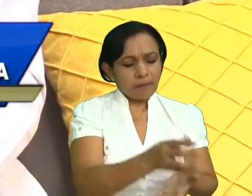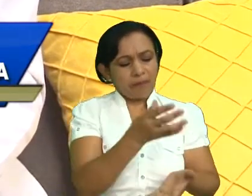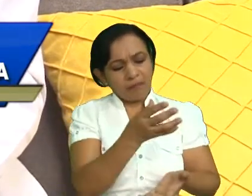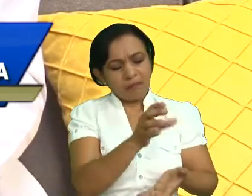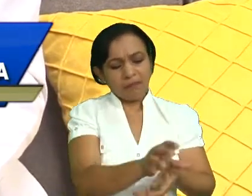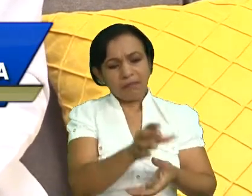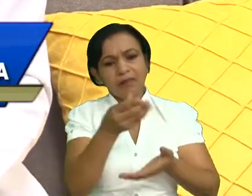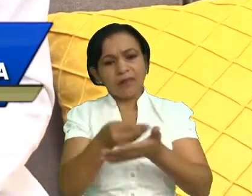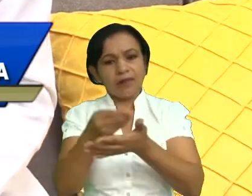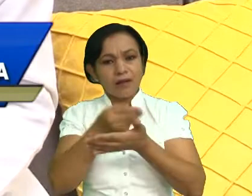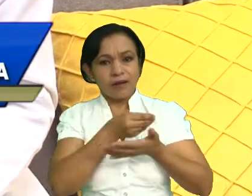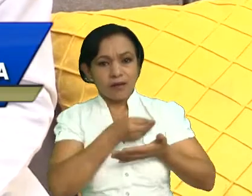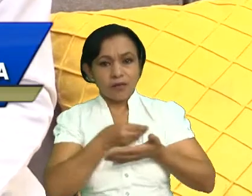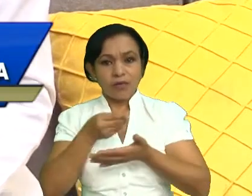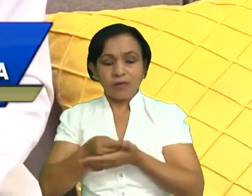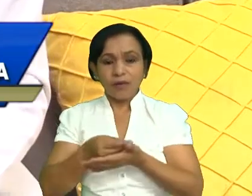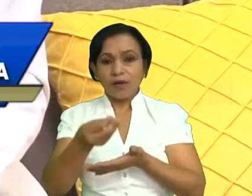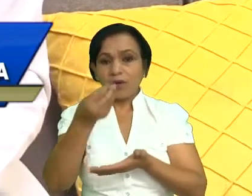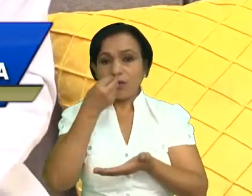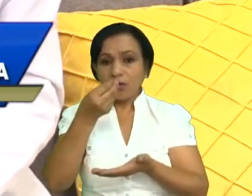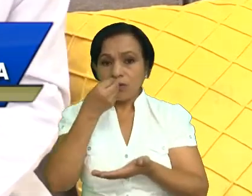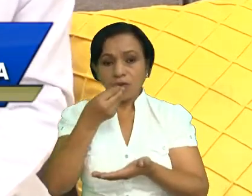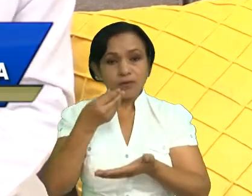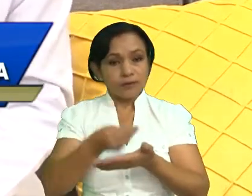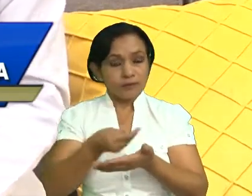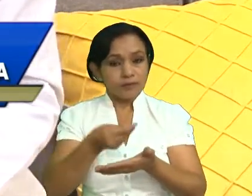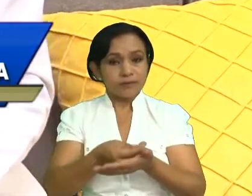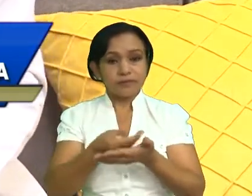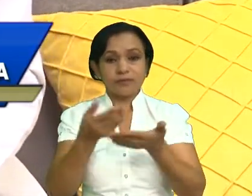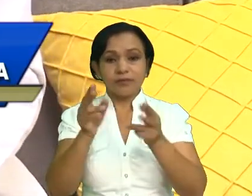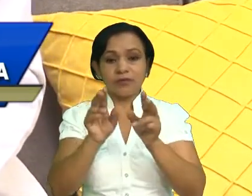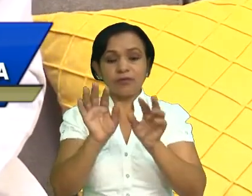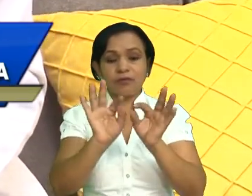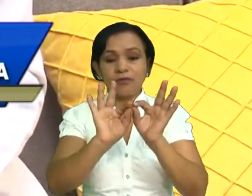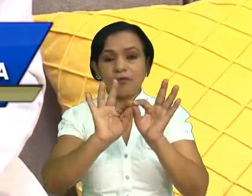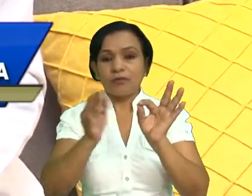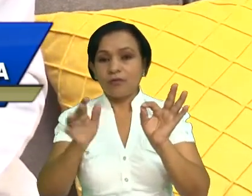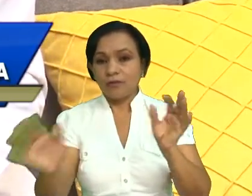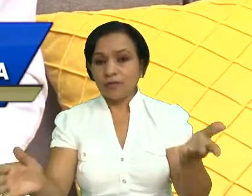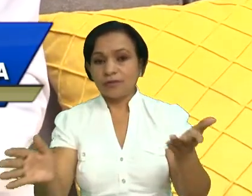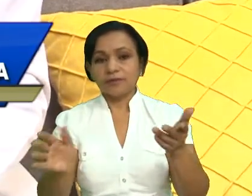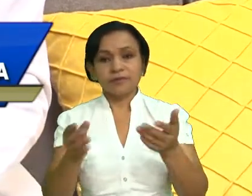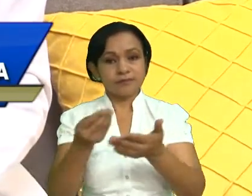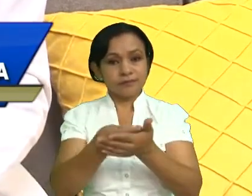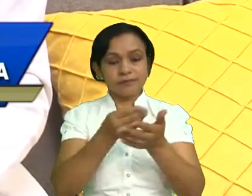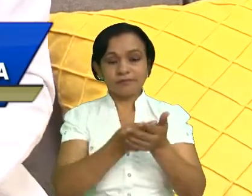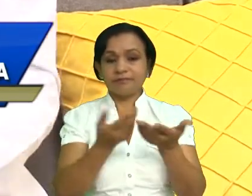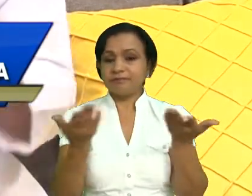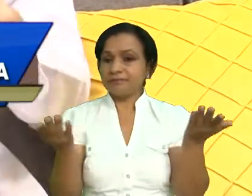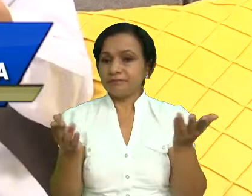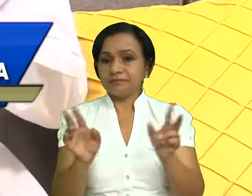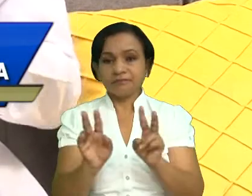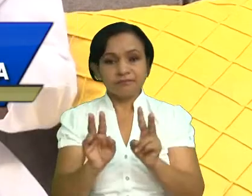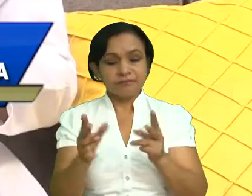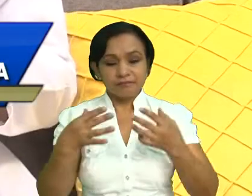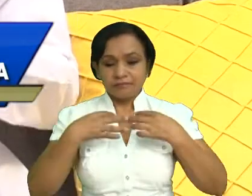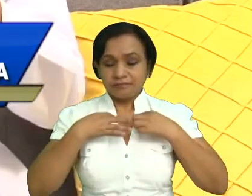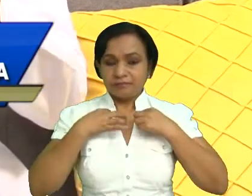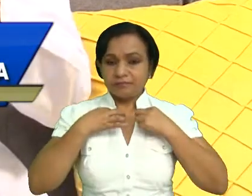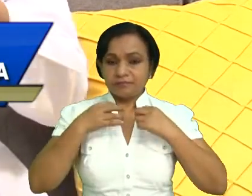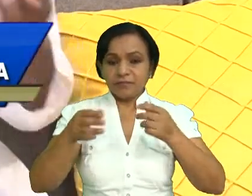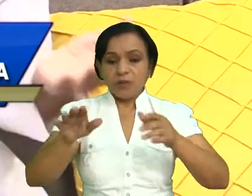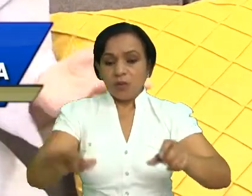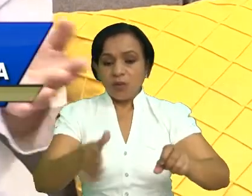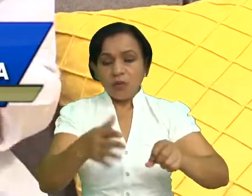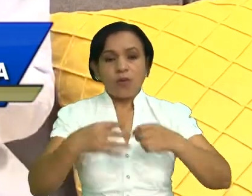la población a comprar su alimento, a comprar su frutita, a ir a comprar algunos enseres de la